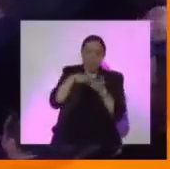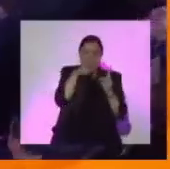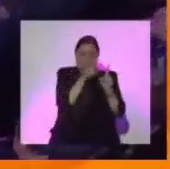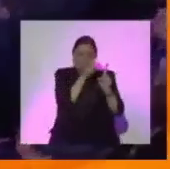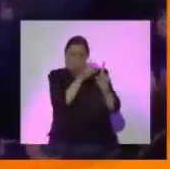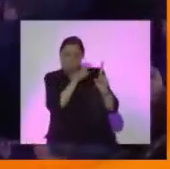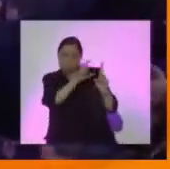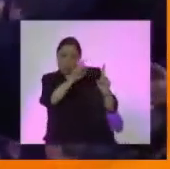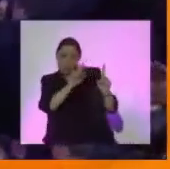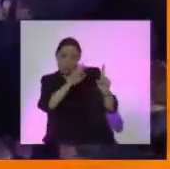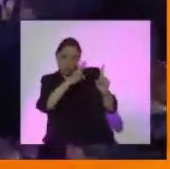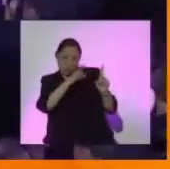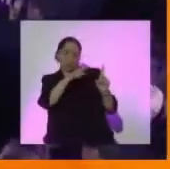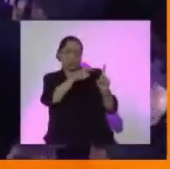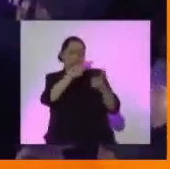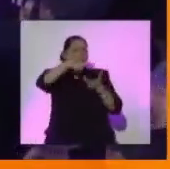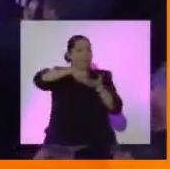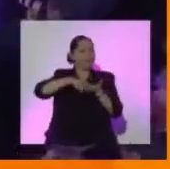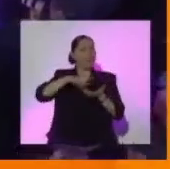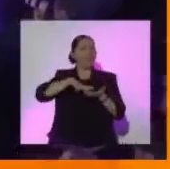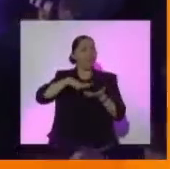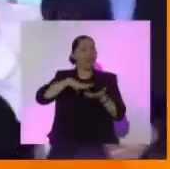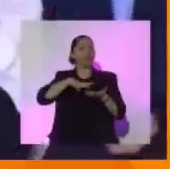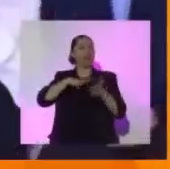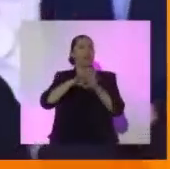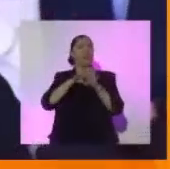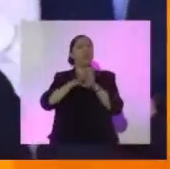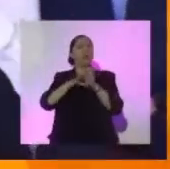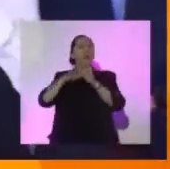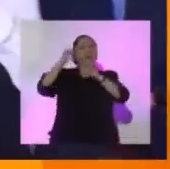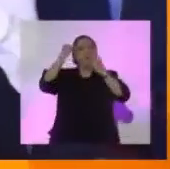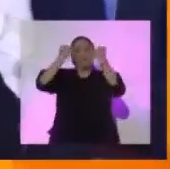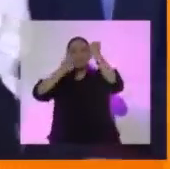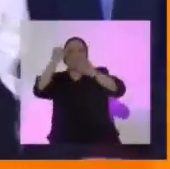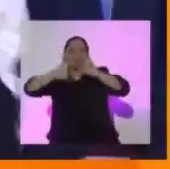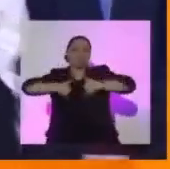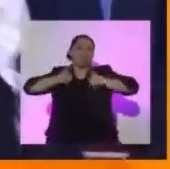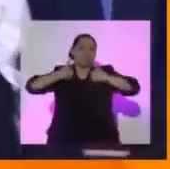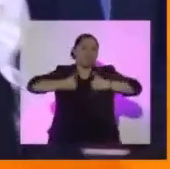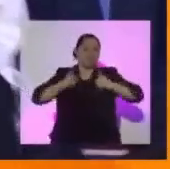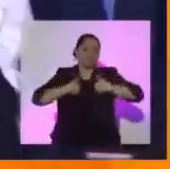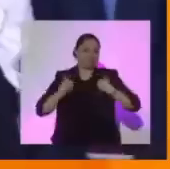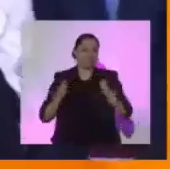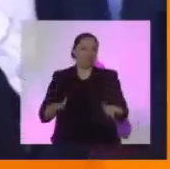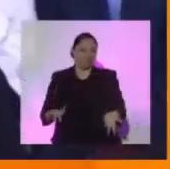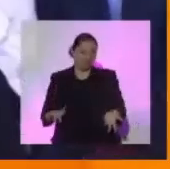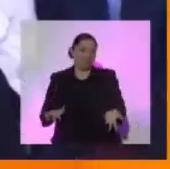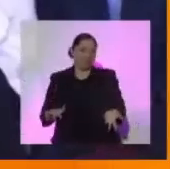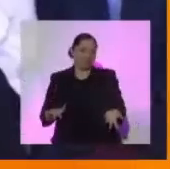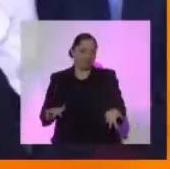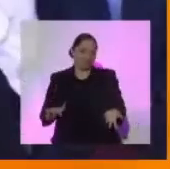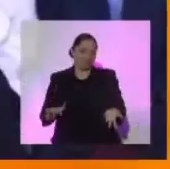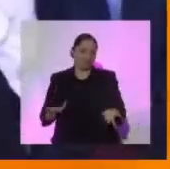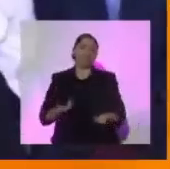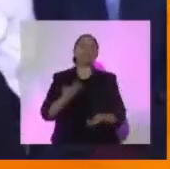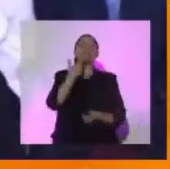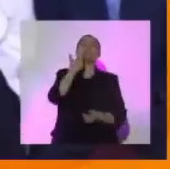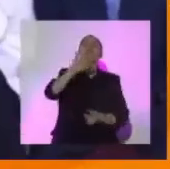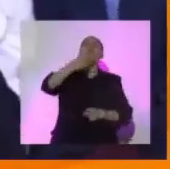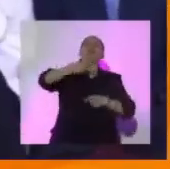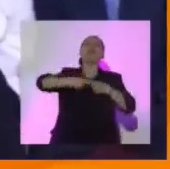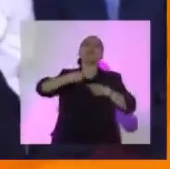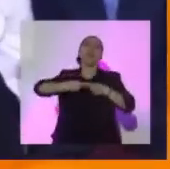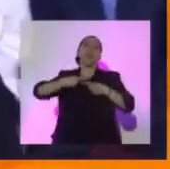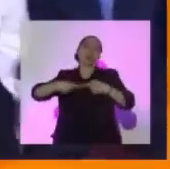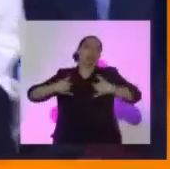perder qué tan feo quieren perder o sea si quieren perder con dignidad Creo que todavía están a tiempo de hacer un movimiento pero si no quieren